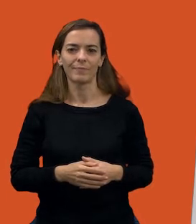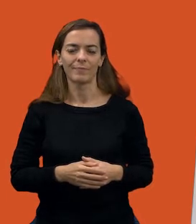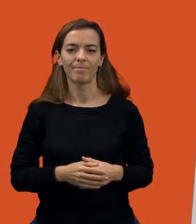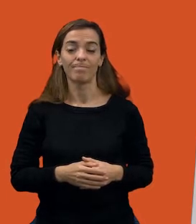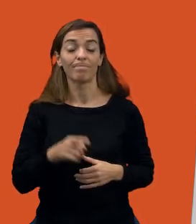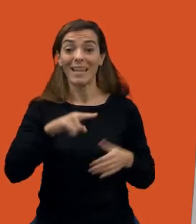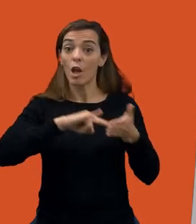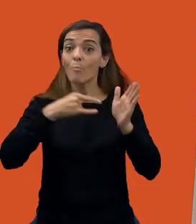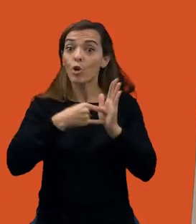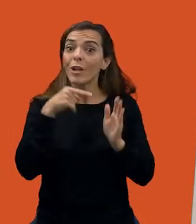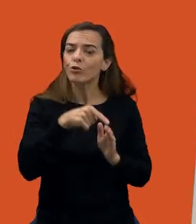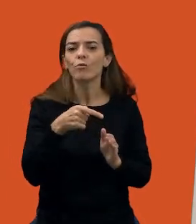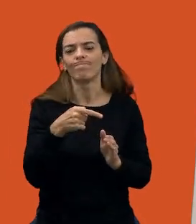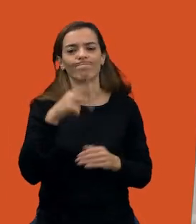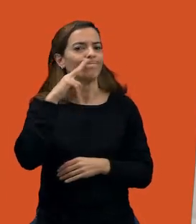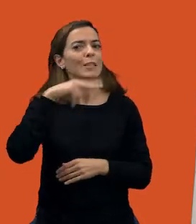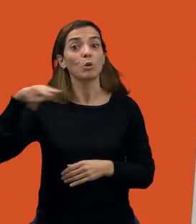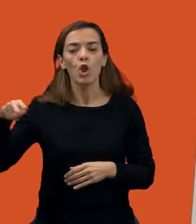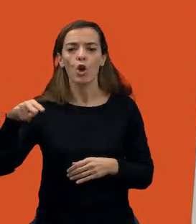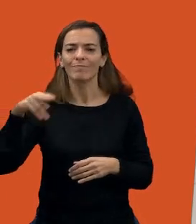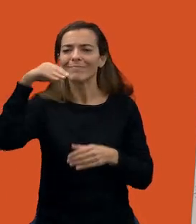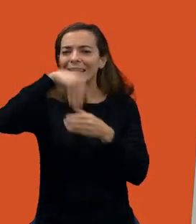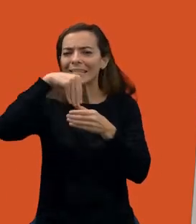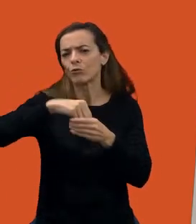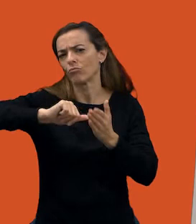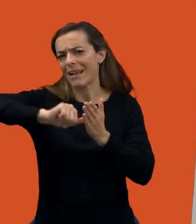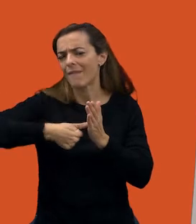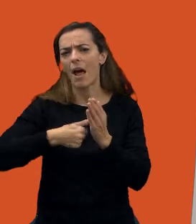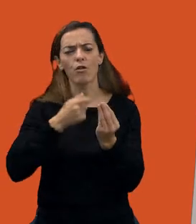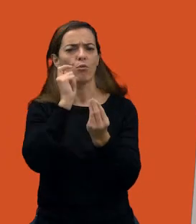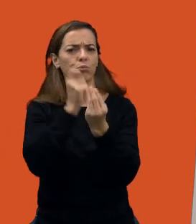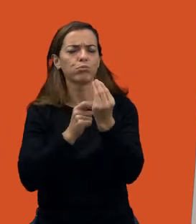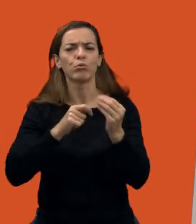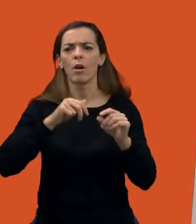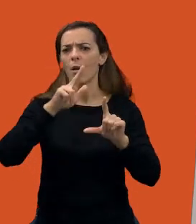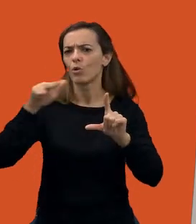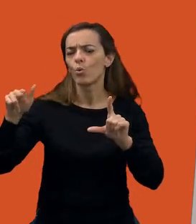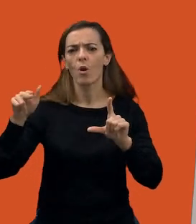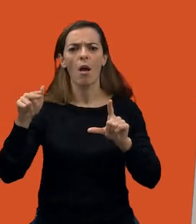Versiones extendidas es una exposición compuesta por grabado, escultura, pintura,